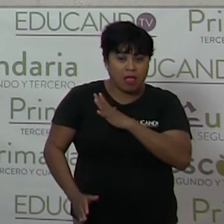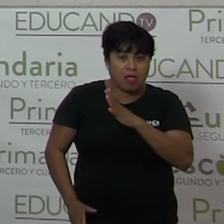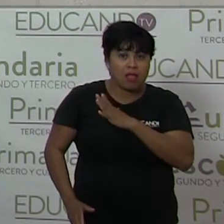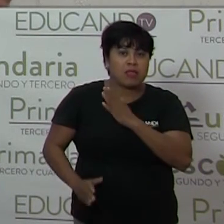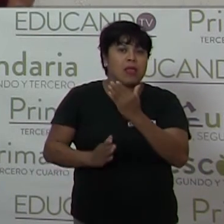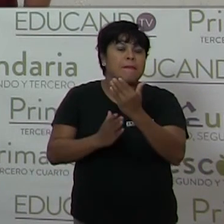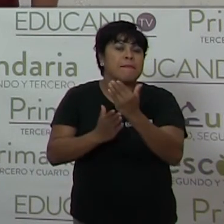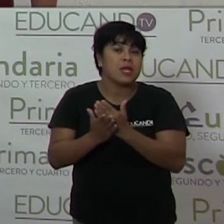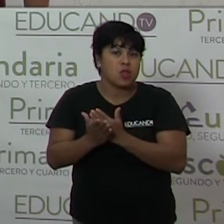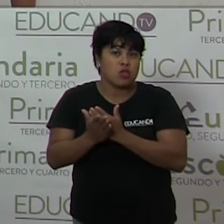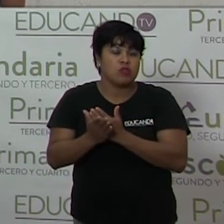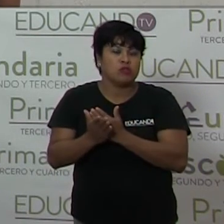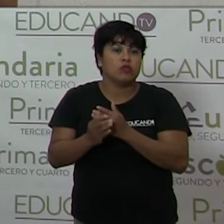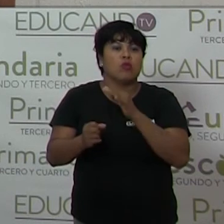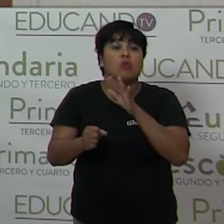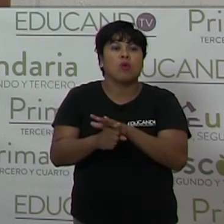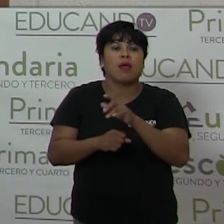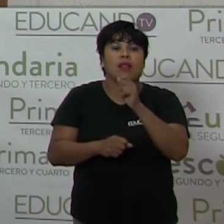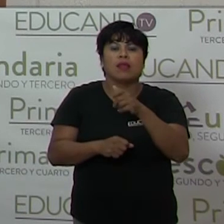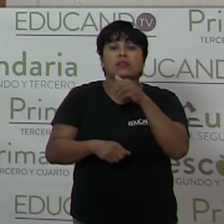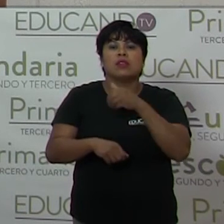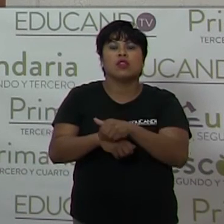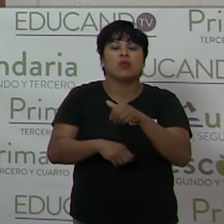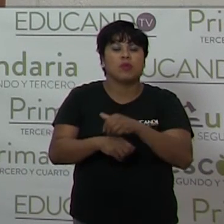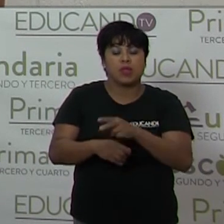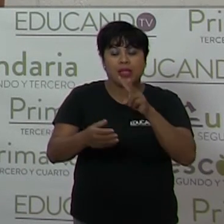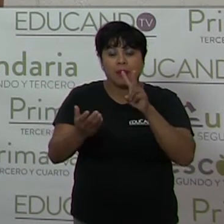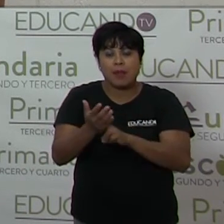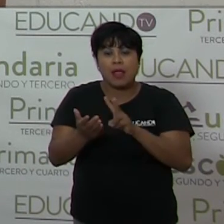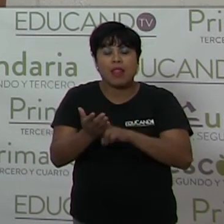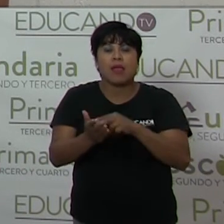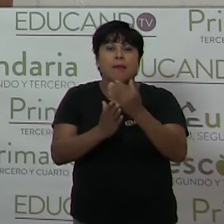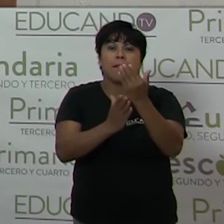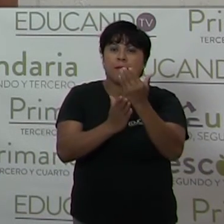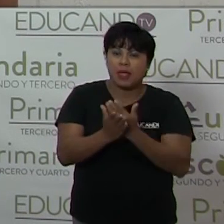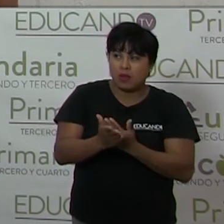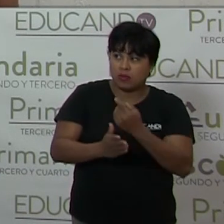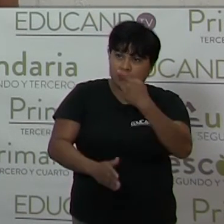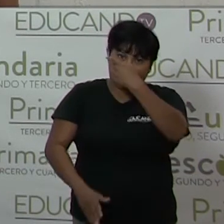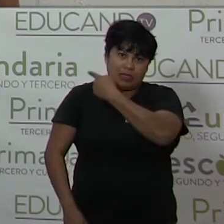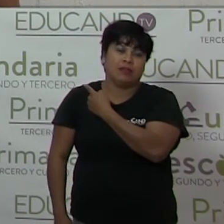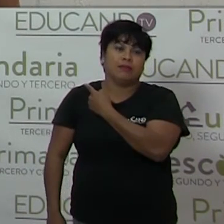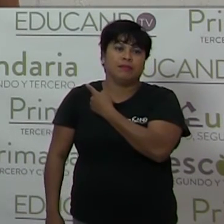menos cuando es el número que vale menos aquí